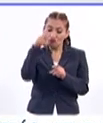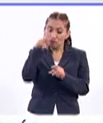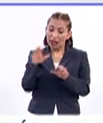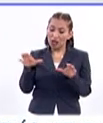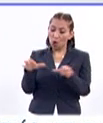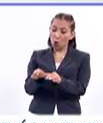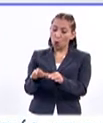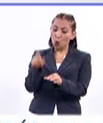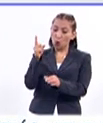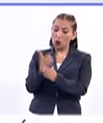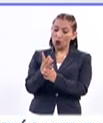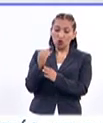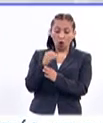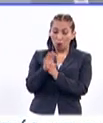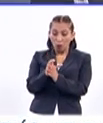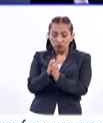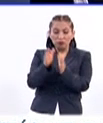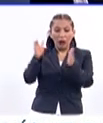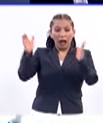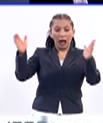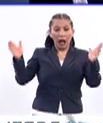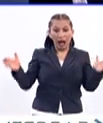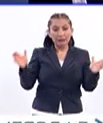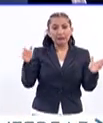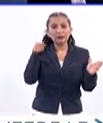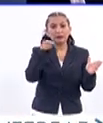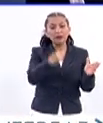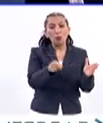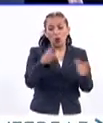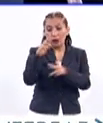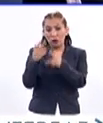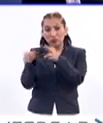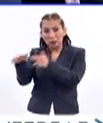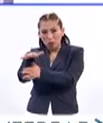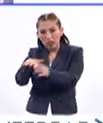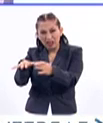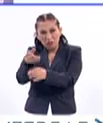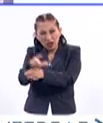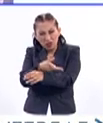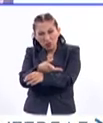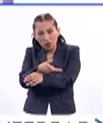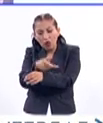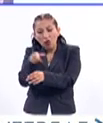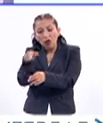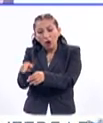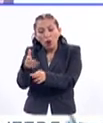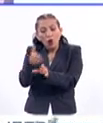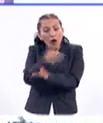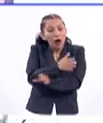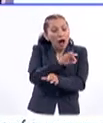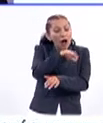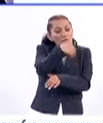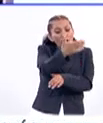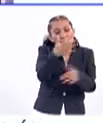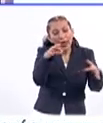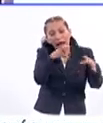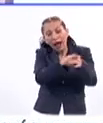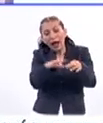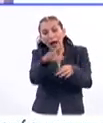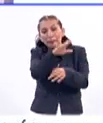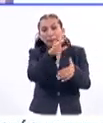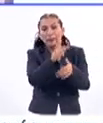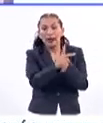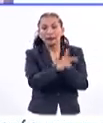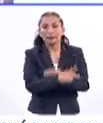lo particular de México como los efectos de la Revolución Mexicana, sino también de eventualidades